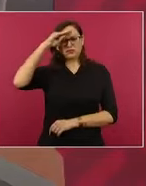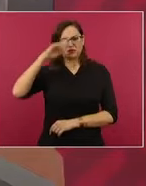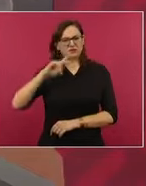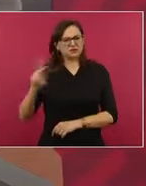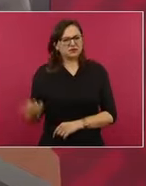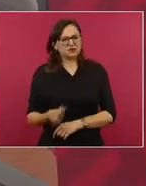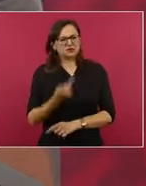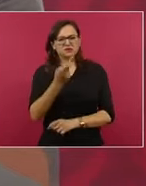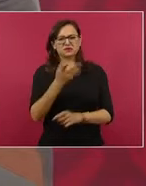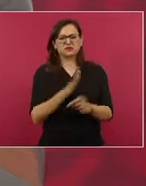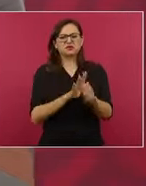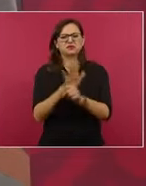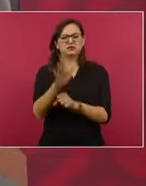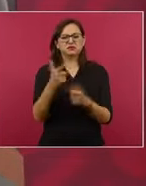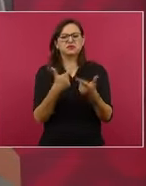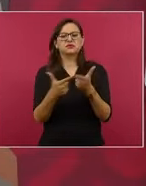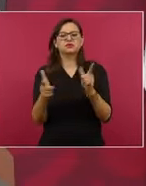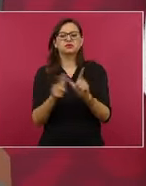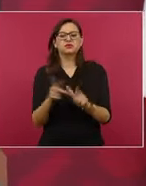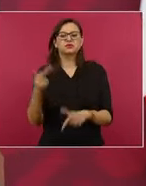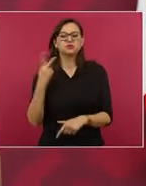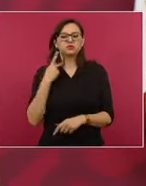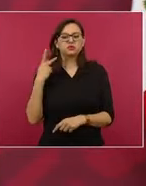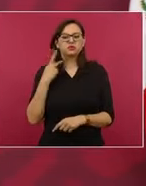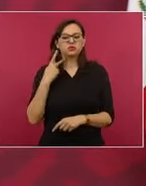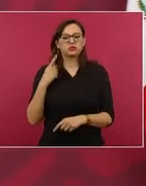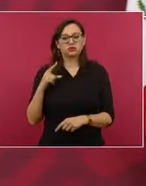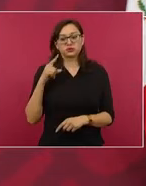porque es Texas